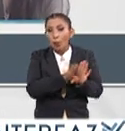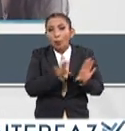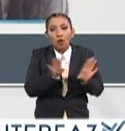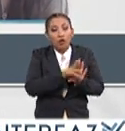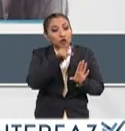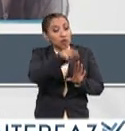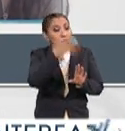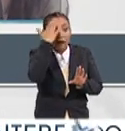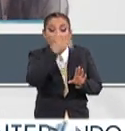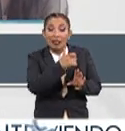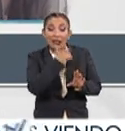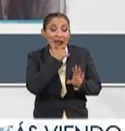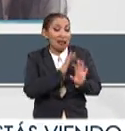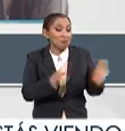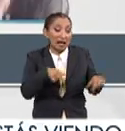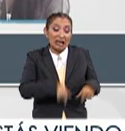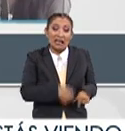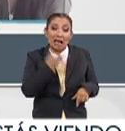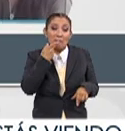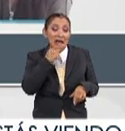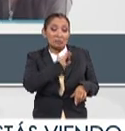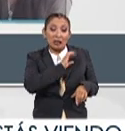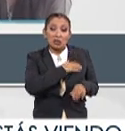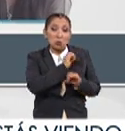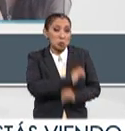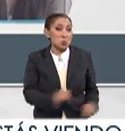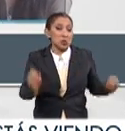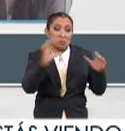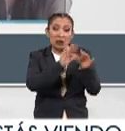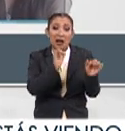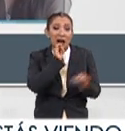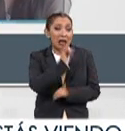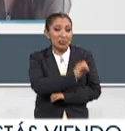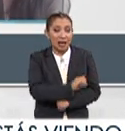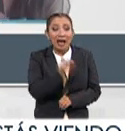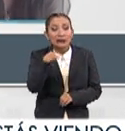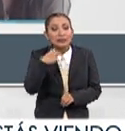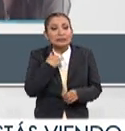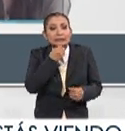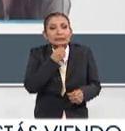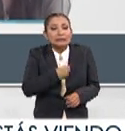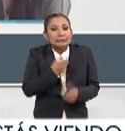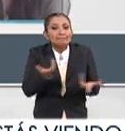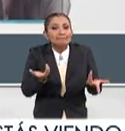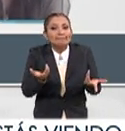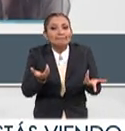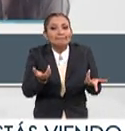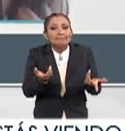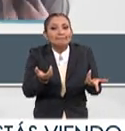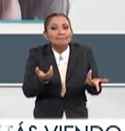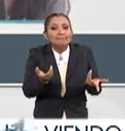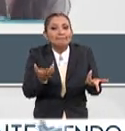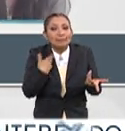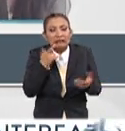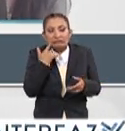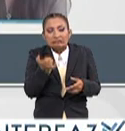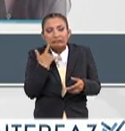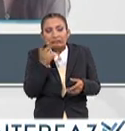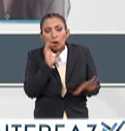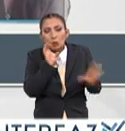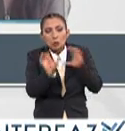como, tienes que saber hablar inglés porque aquí nadie te va a explicar. Claro. Entonces tenías que de alguna manera